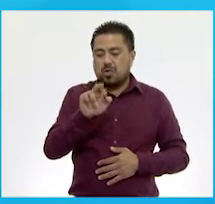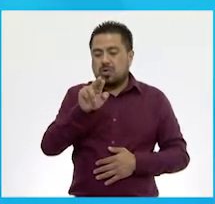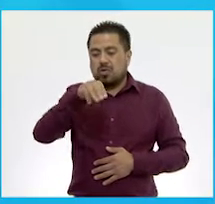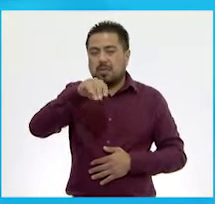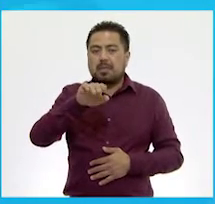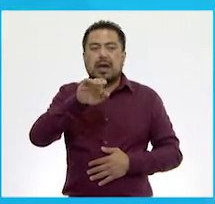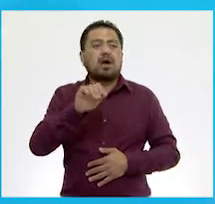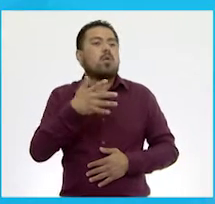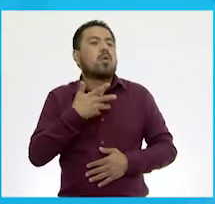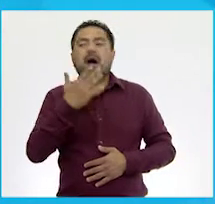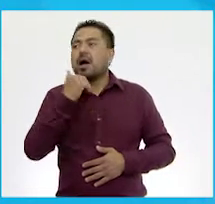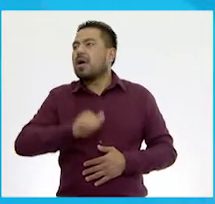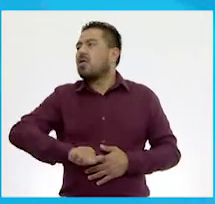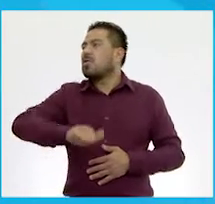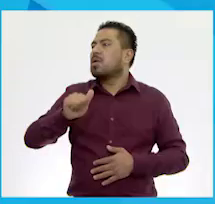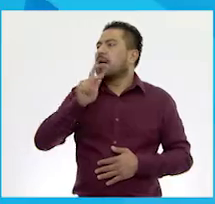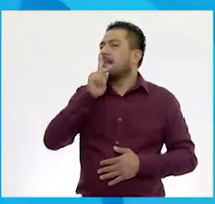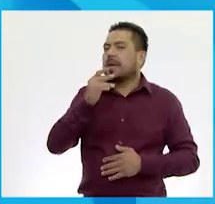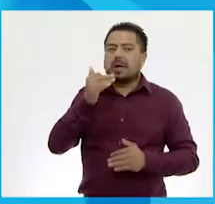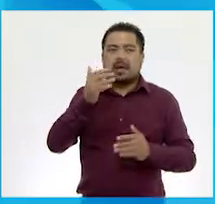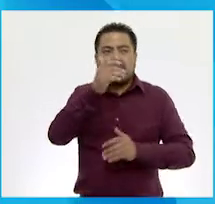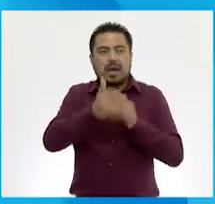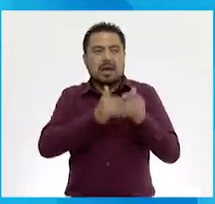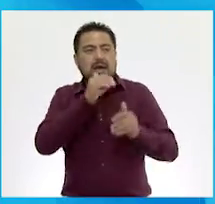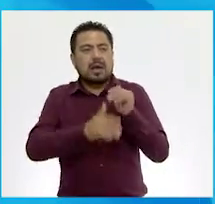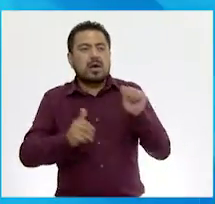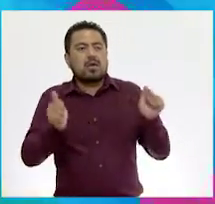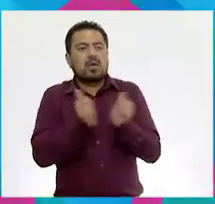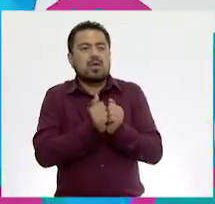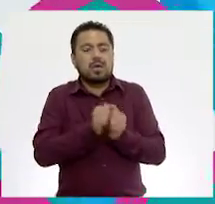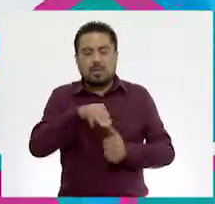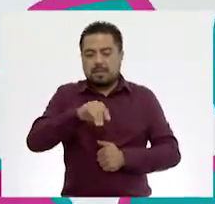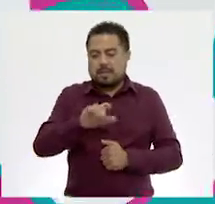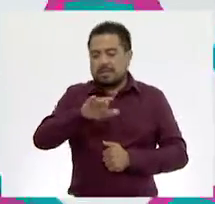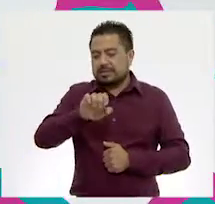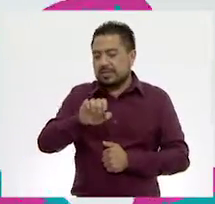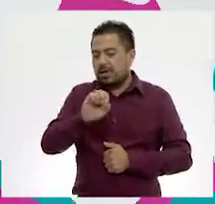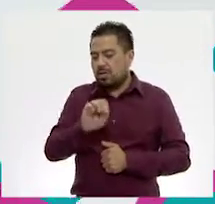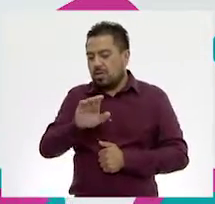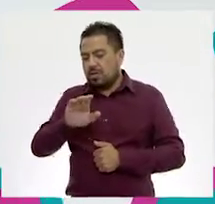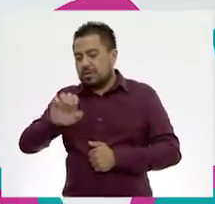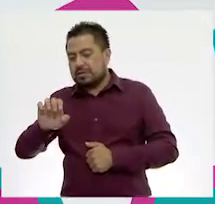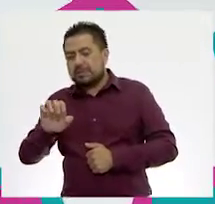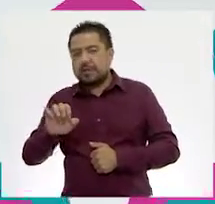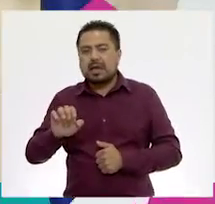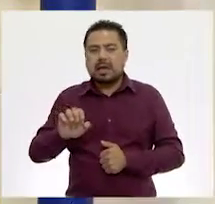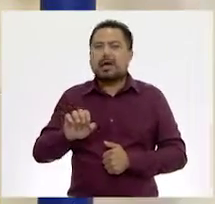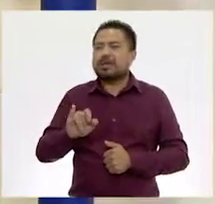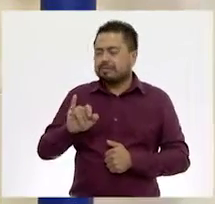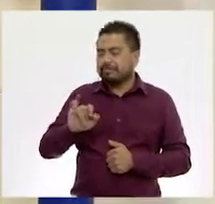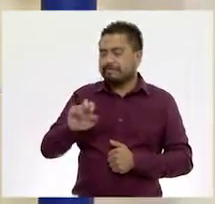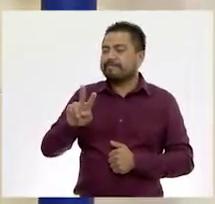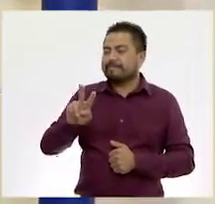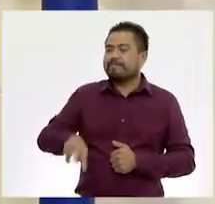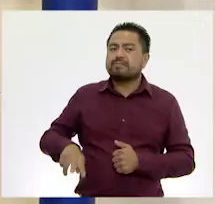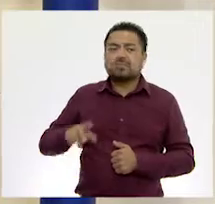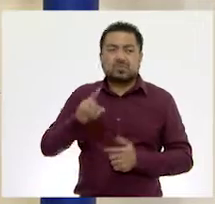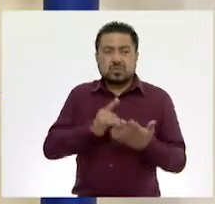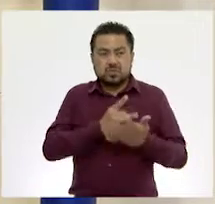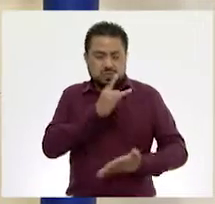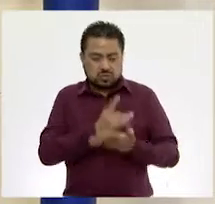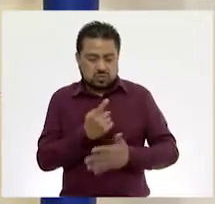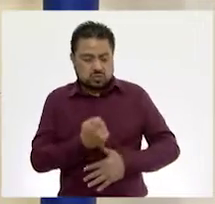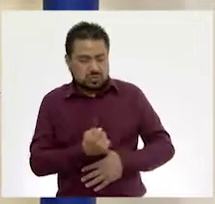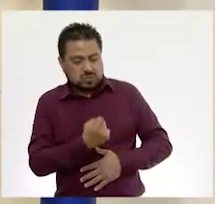tienes otra palabra que termine en C o mese, igual que adormece. Sí, es cierto. Solo tengo